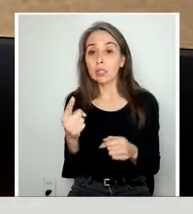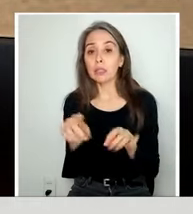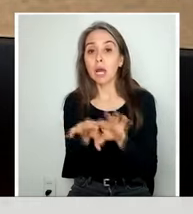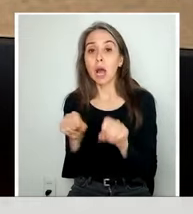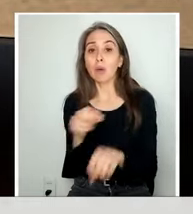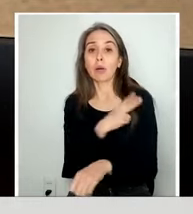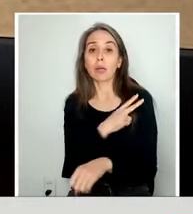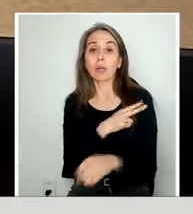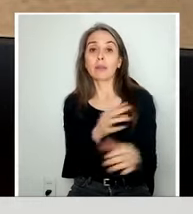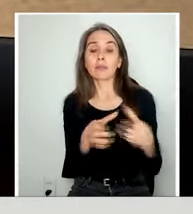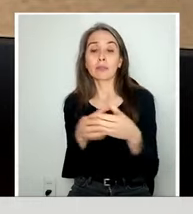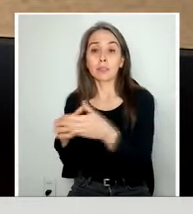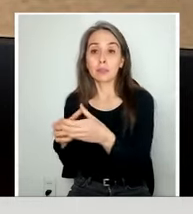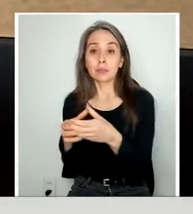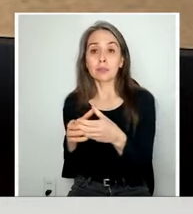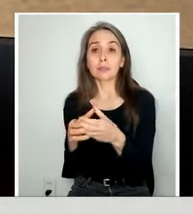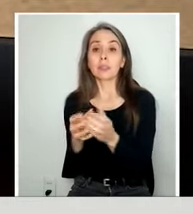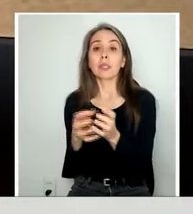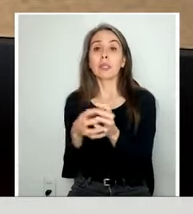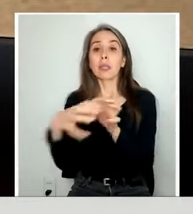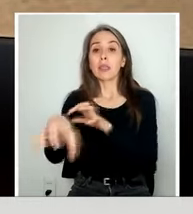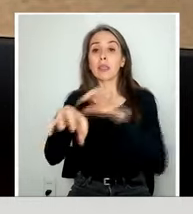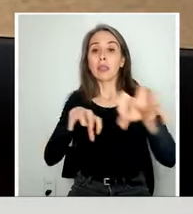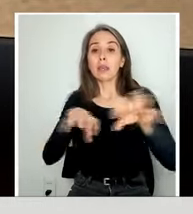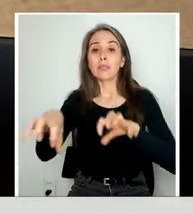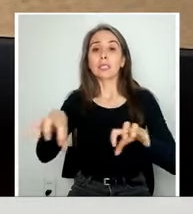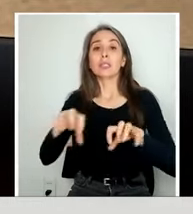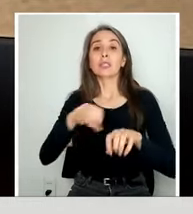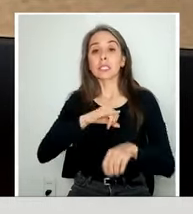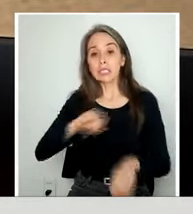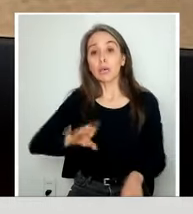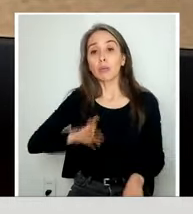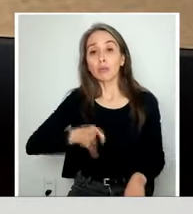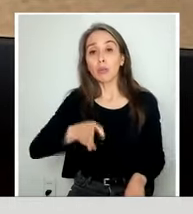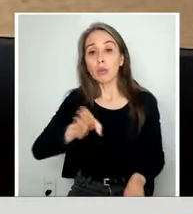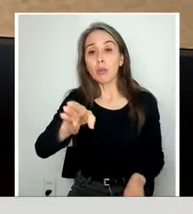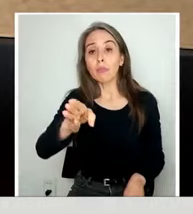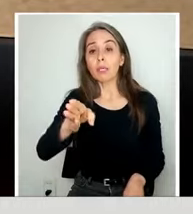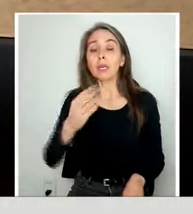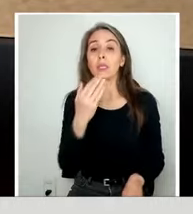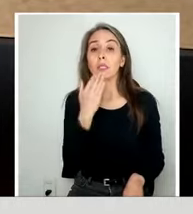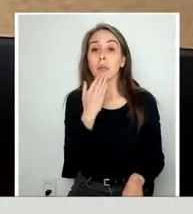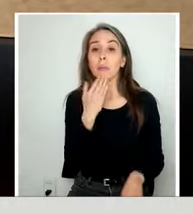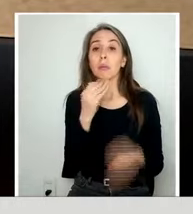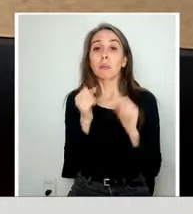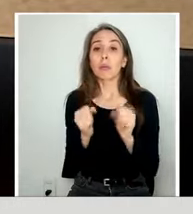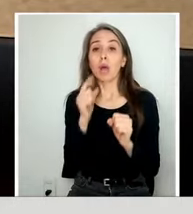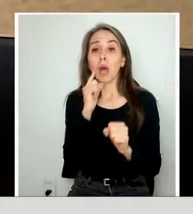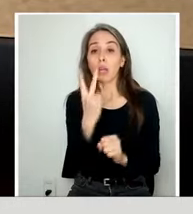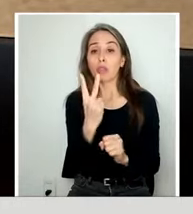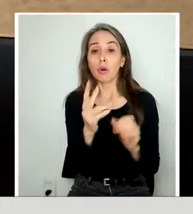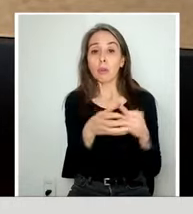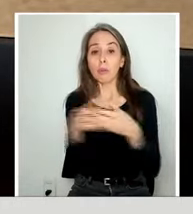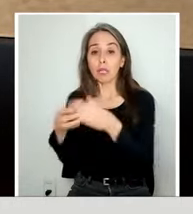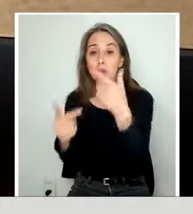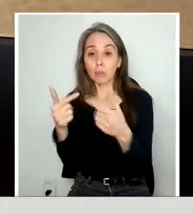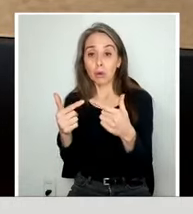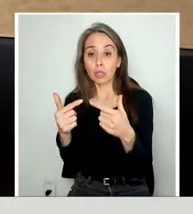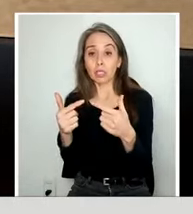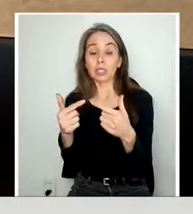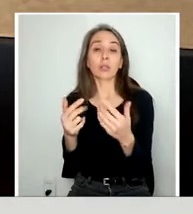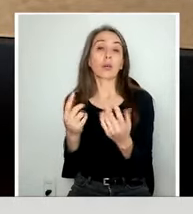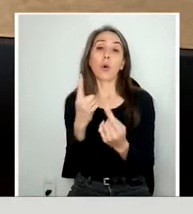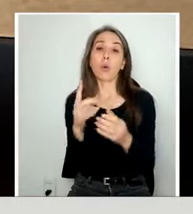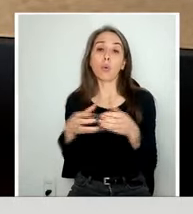y la fragmentación sigue no obstante hipotéticamente Podrían haber dos partidos políticos en el concierto uno de